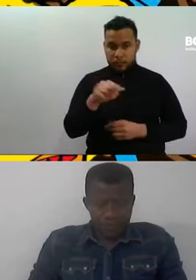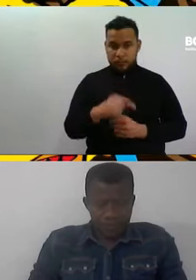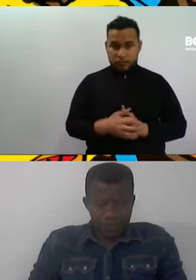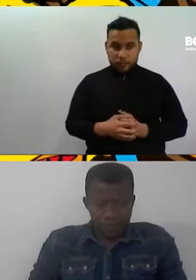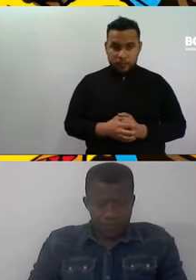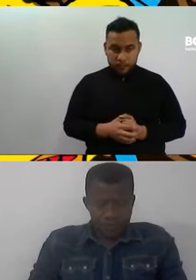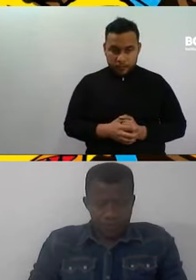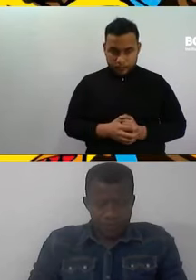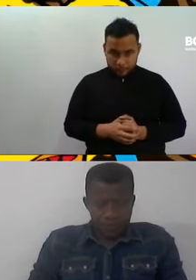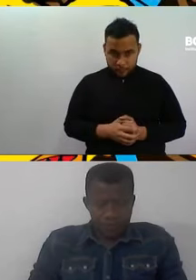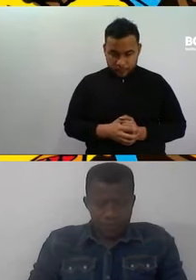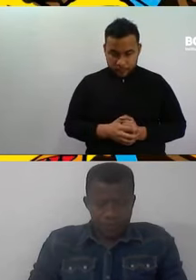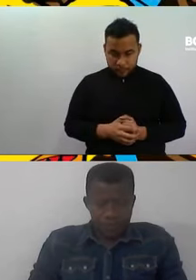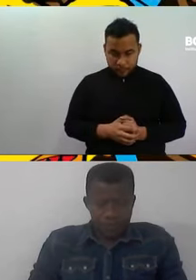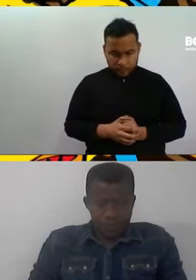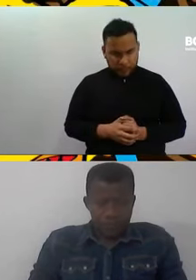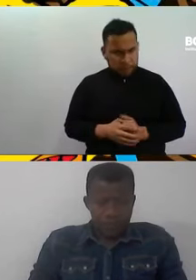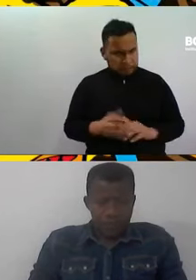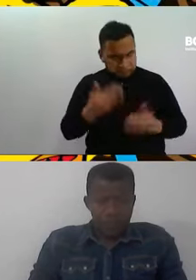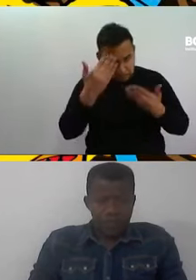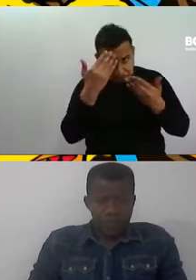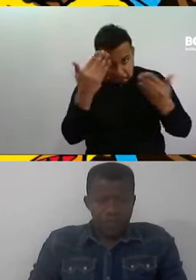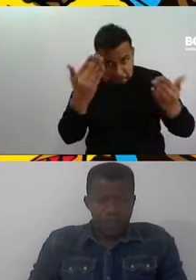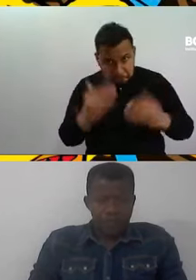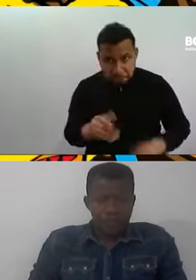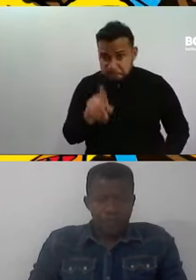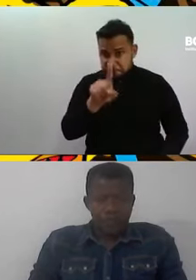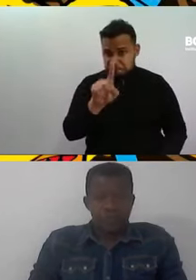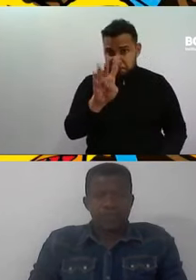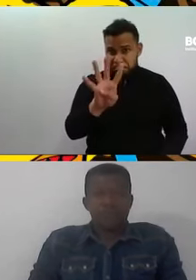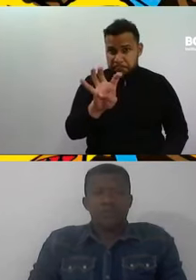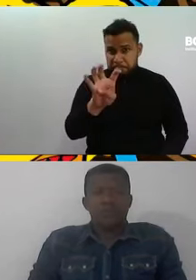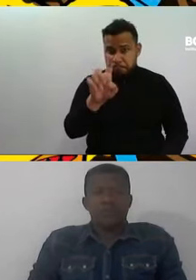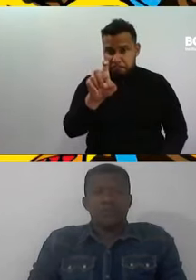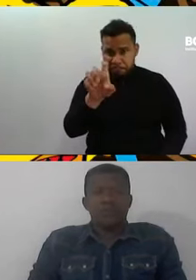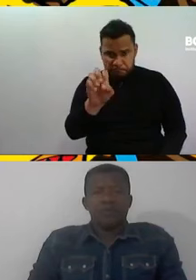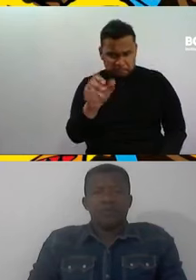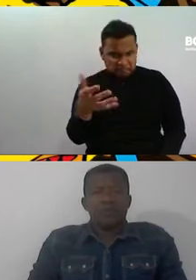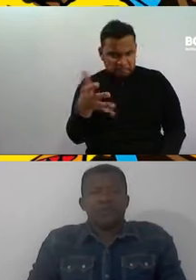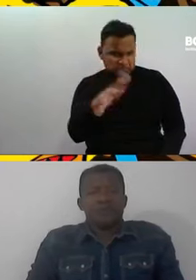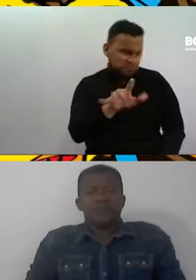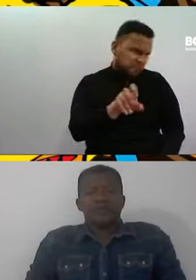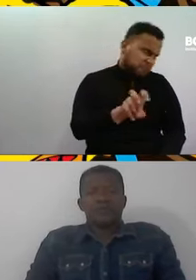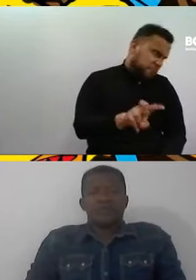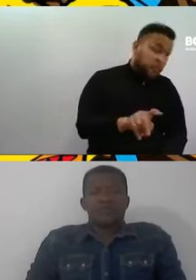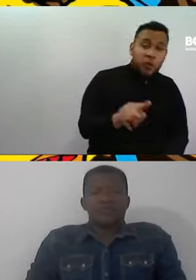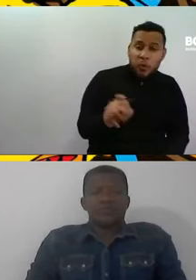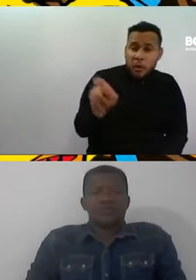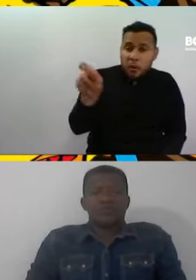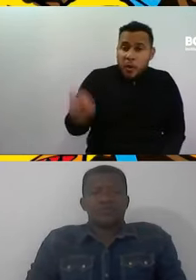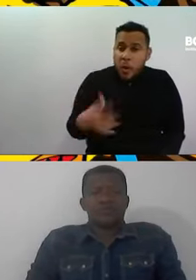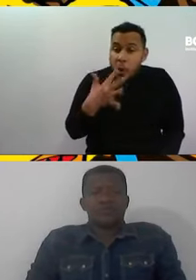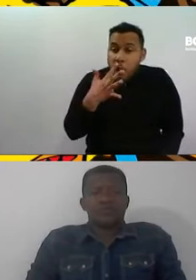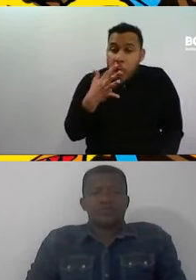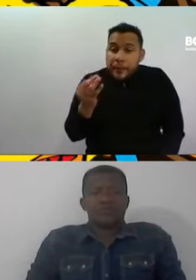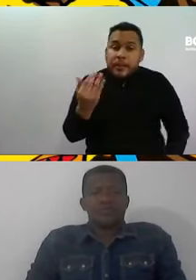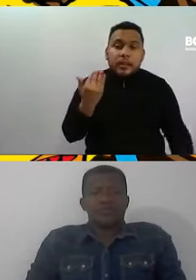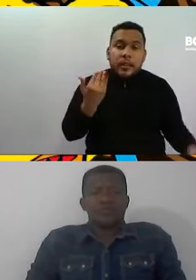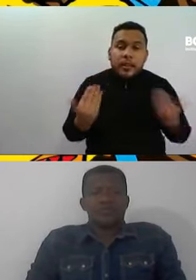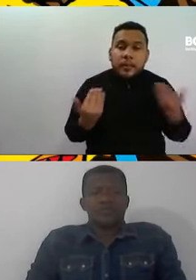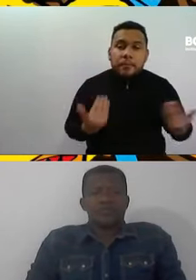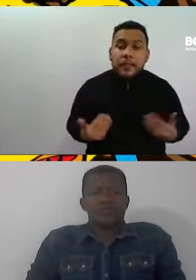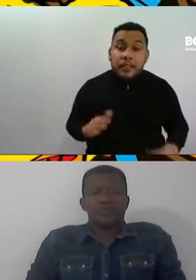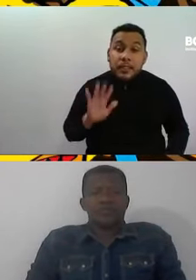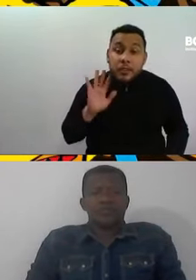en los 60, 62, un señor netamente campesino cantar en lengua palenquera y